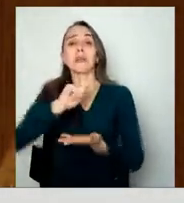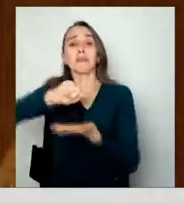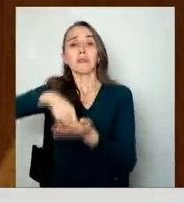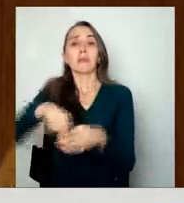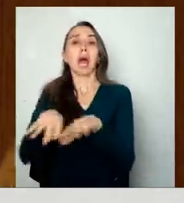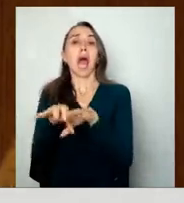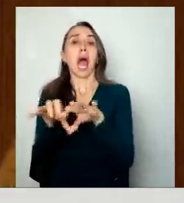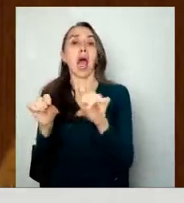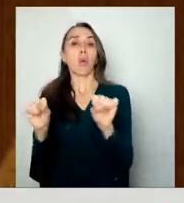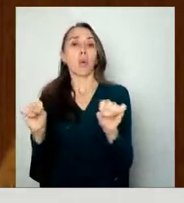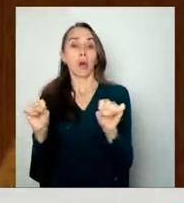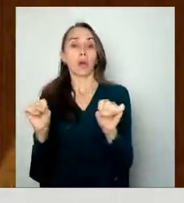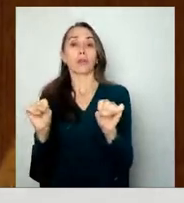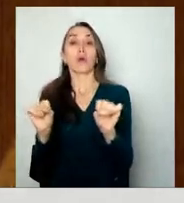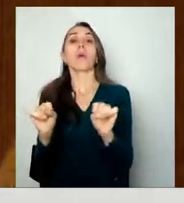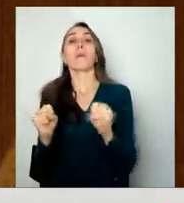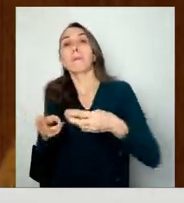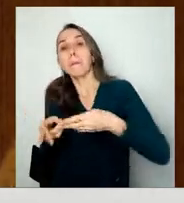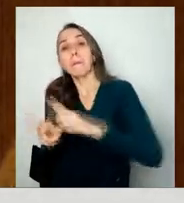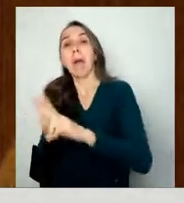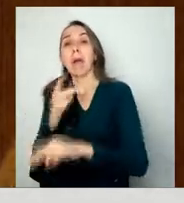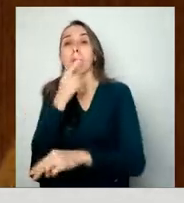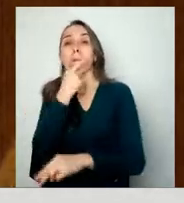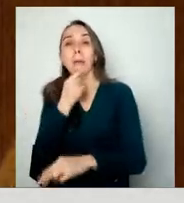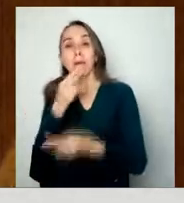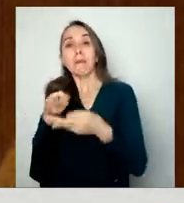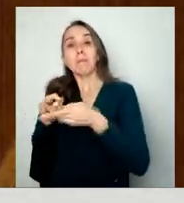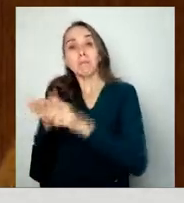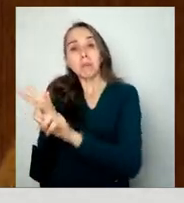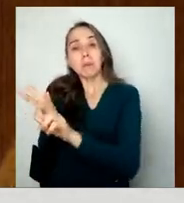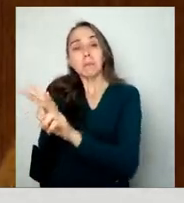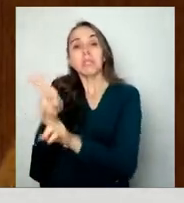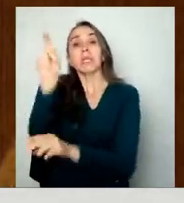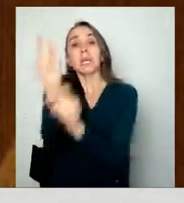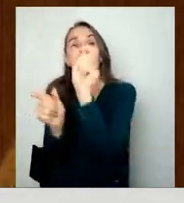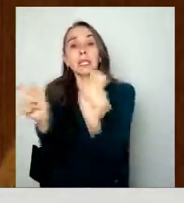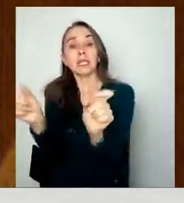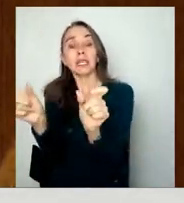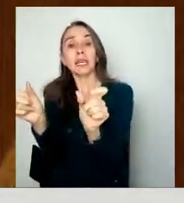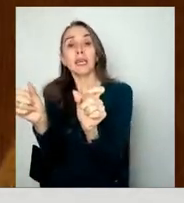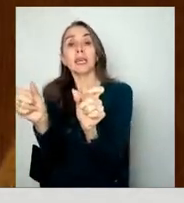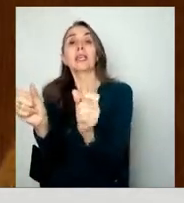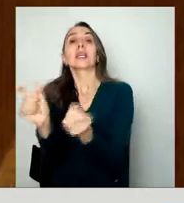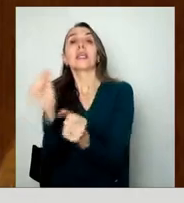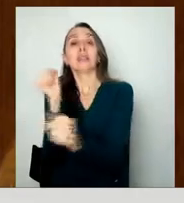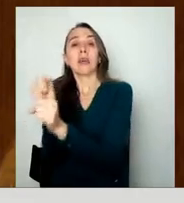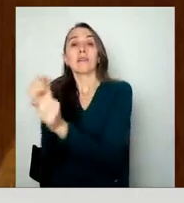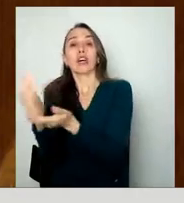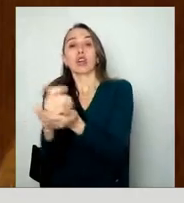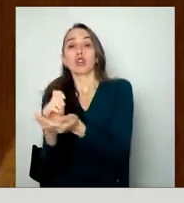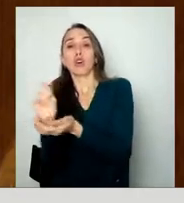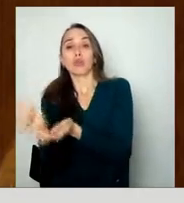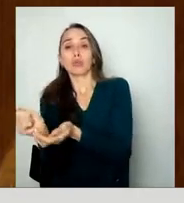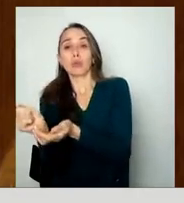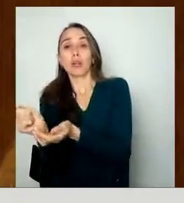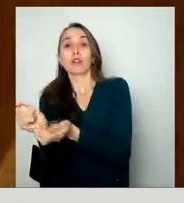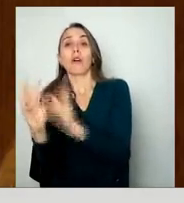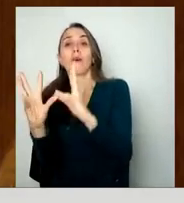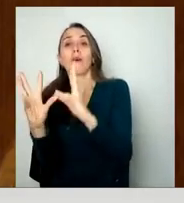miras a facilitar la realización de actividades remuneradas de los